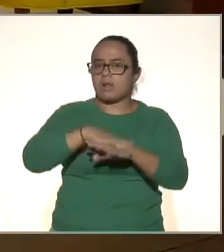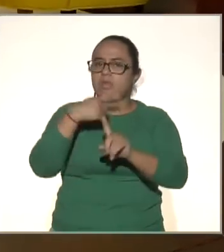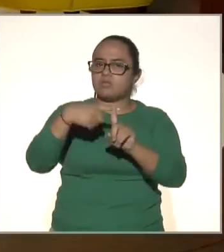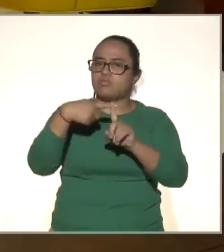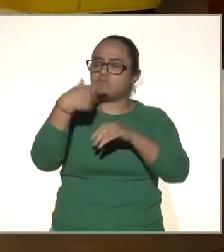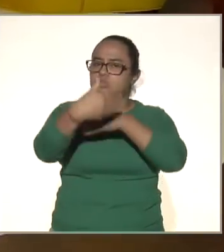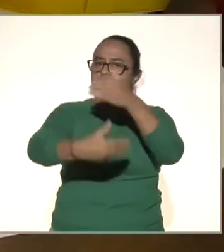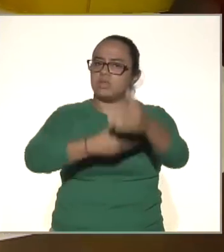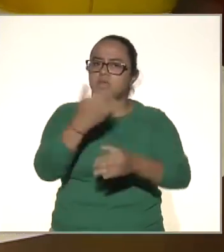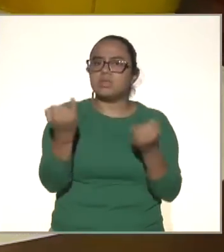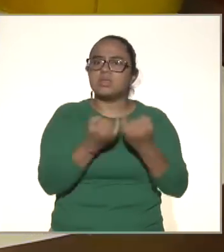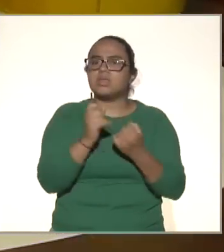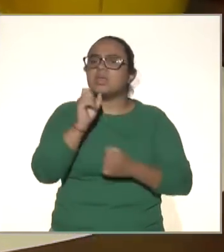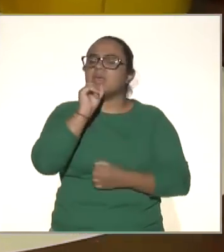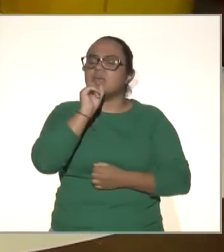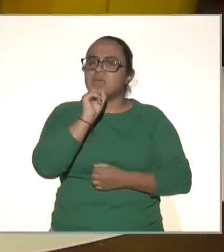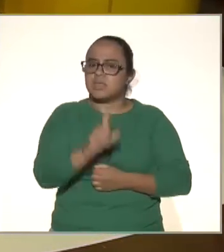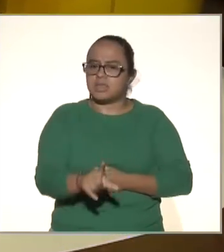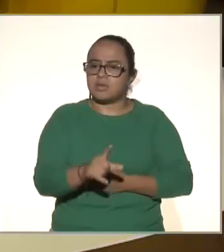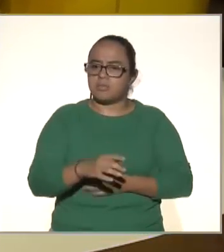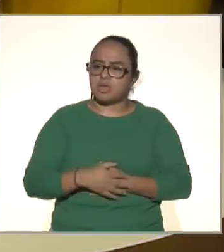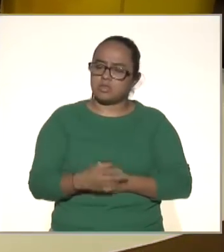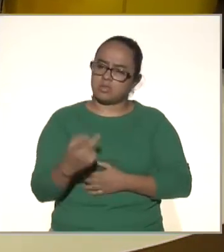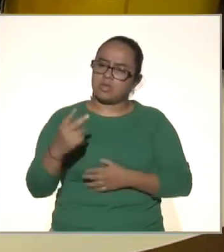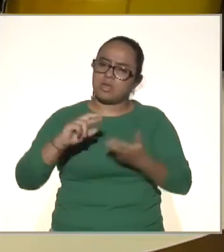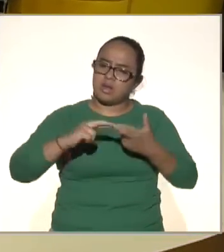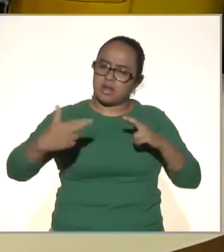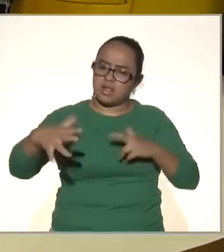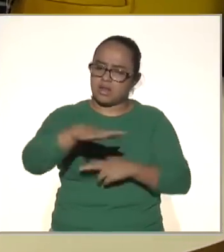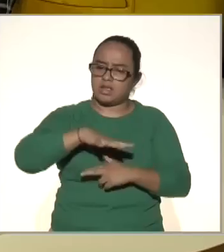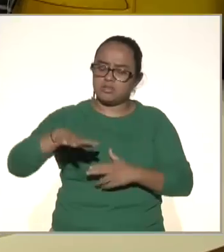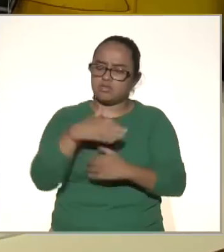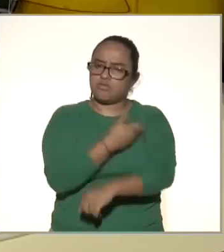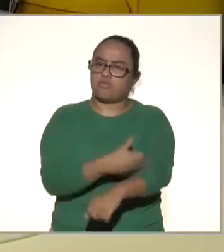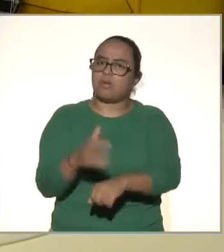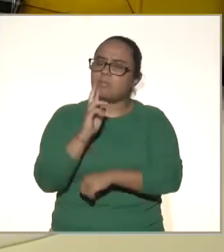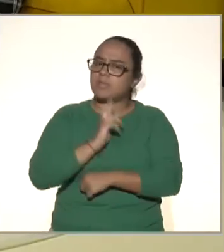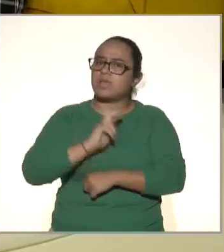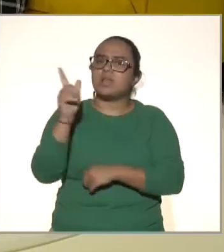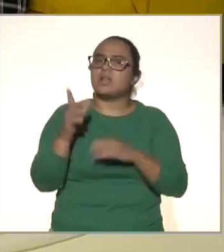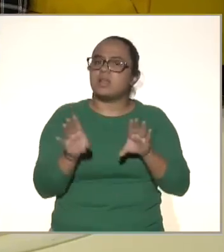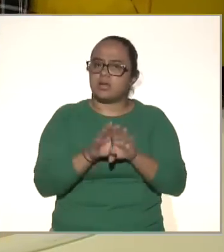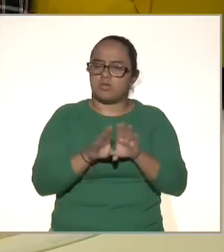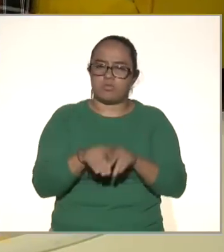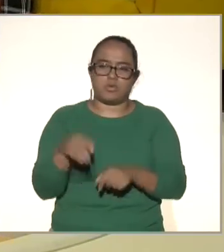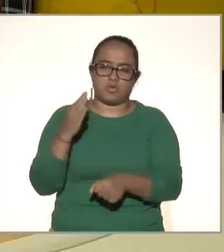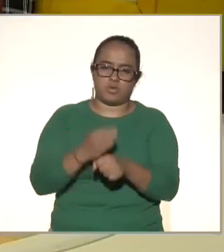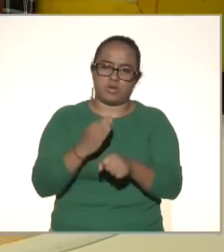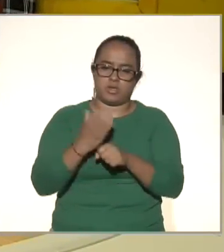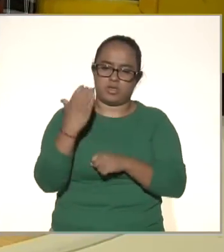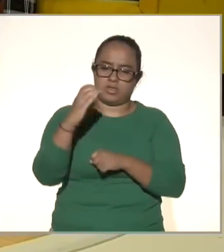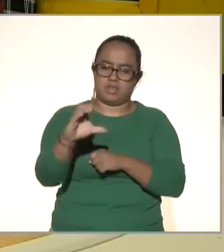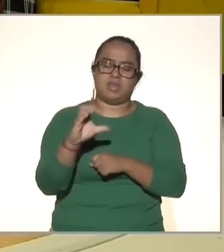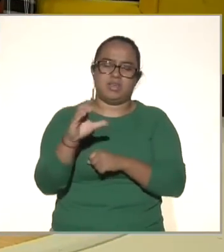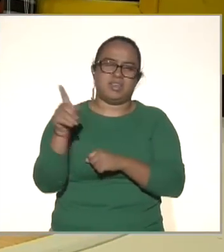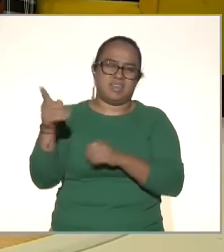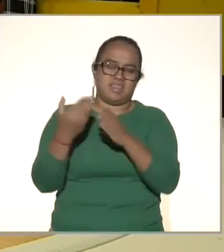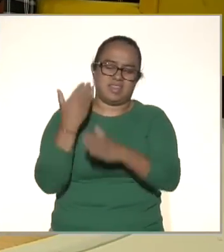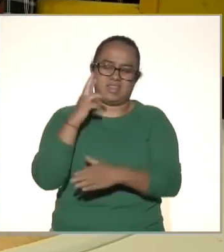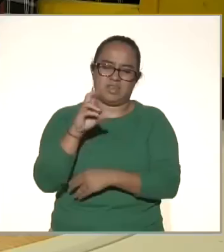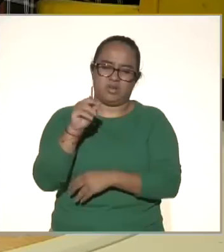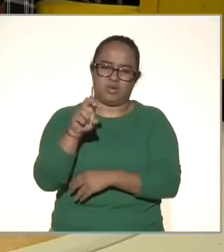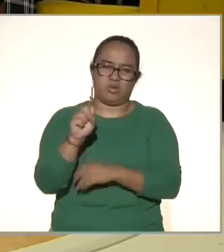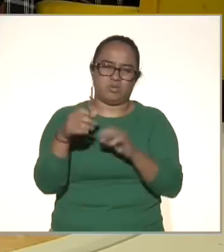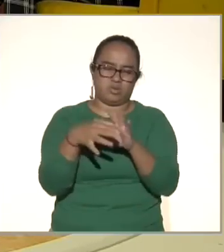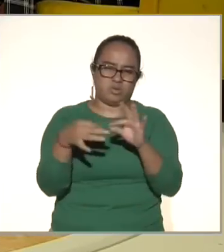como una oportunidad para también tener mejores relaciones familiares? Y me gustaría unirlo con el comentario que nos leía Rose en el bloque pasado.